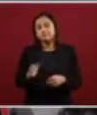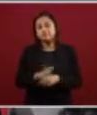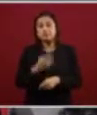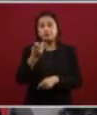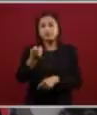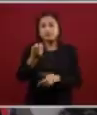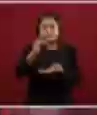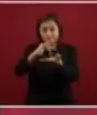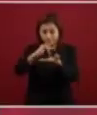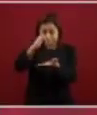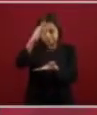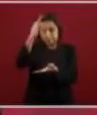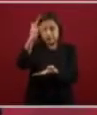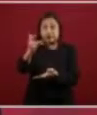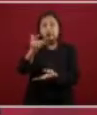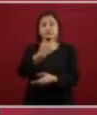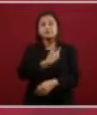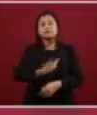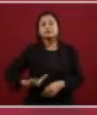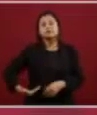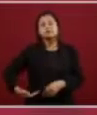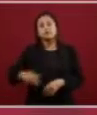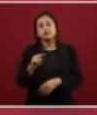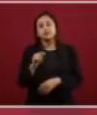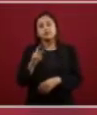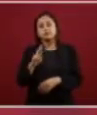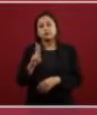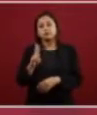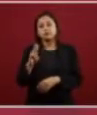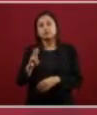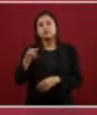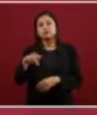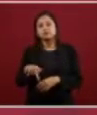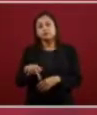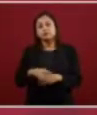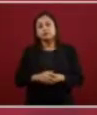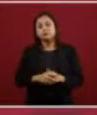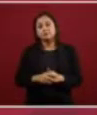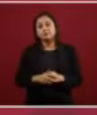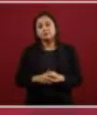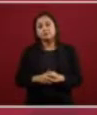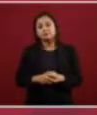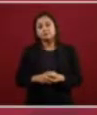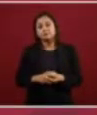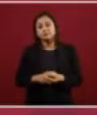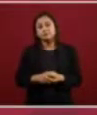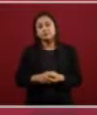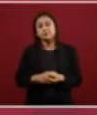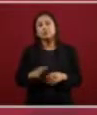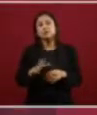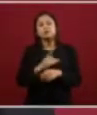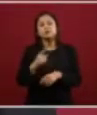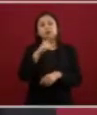al presente trump su a disposición de